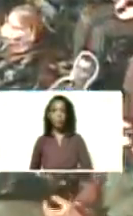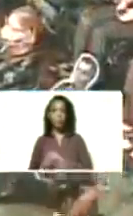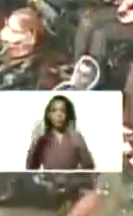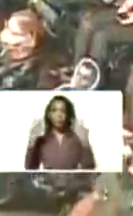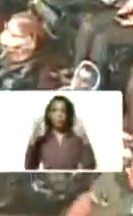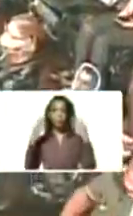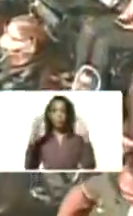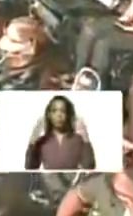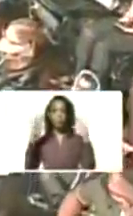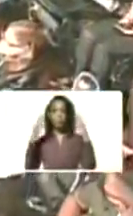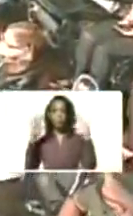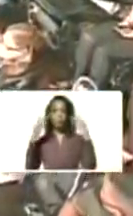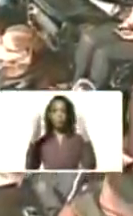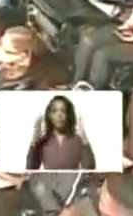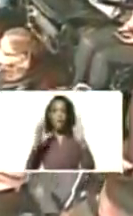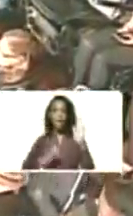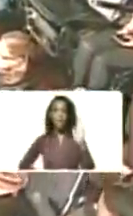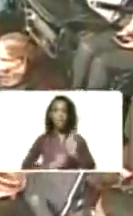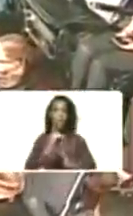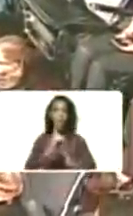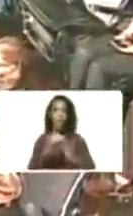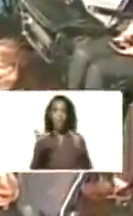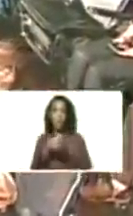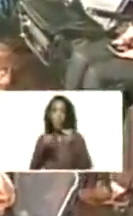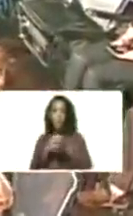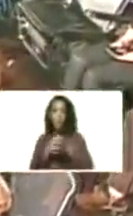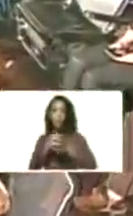El desarrollo del polo científico